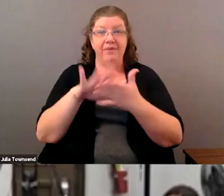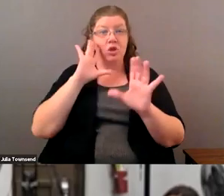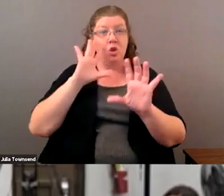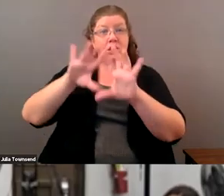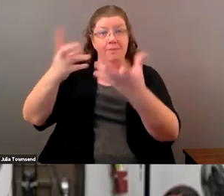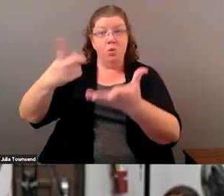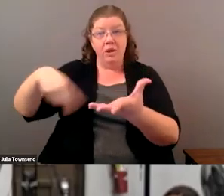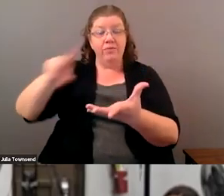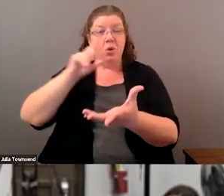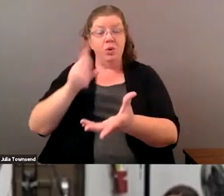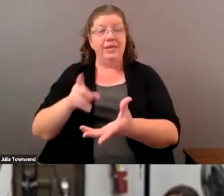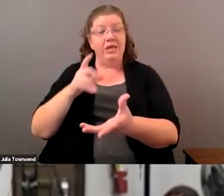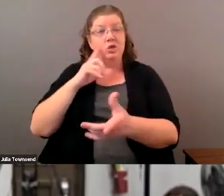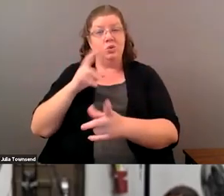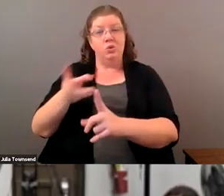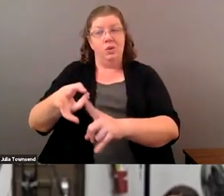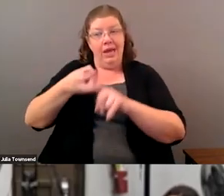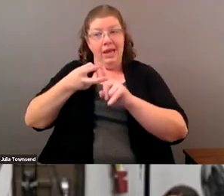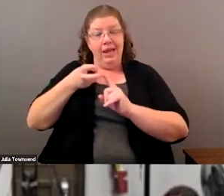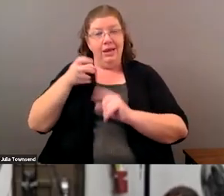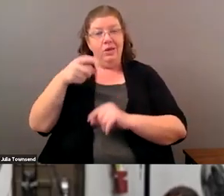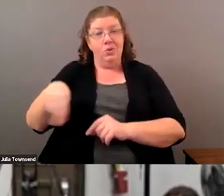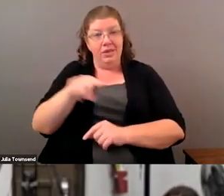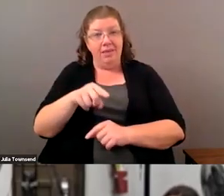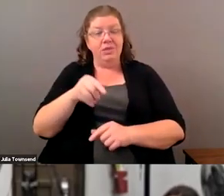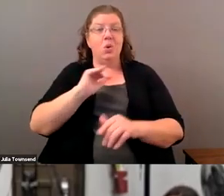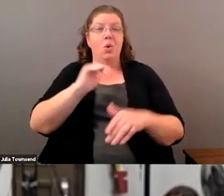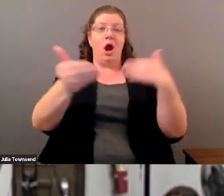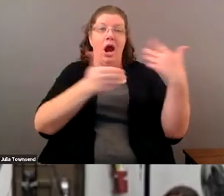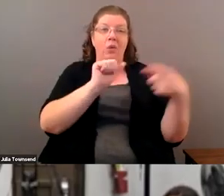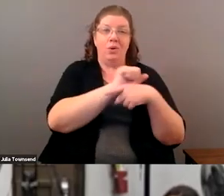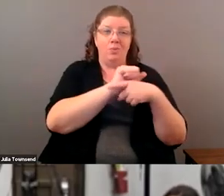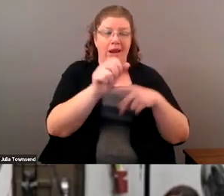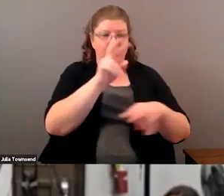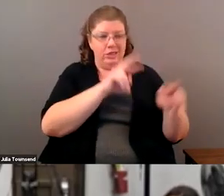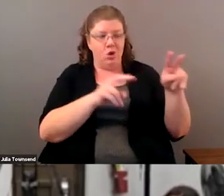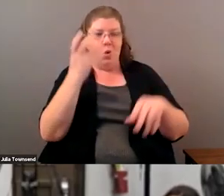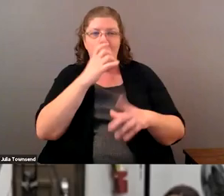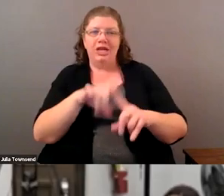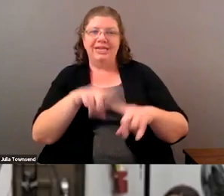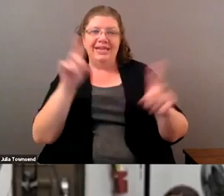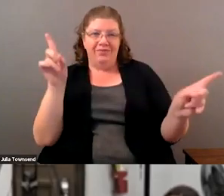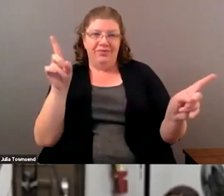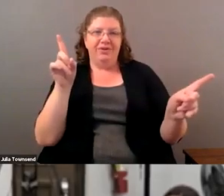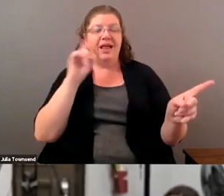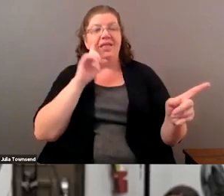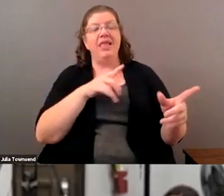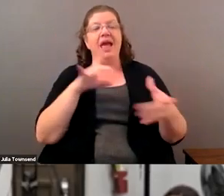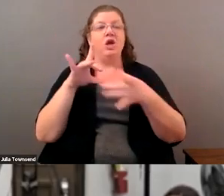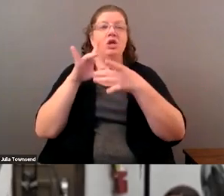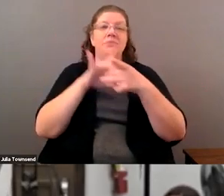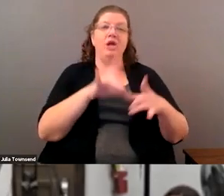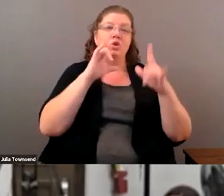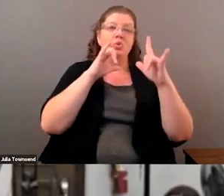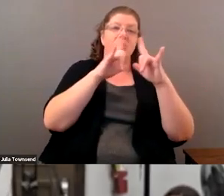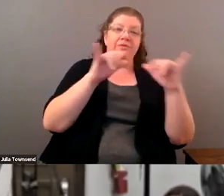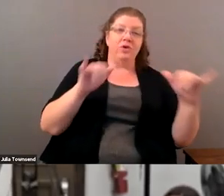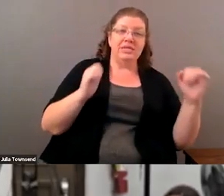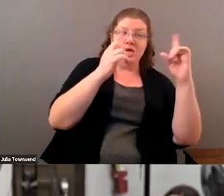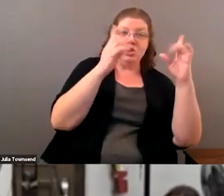tener para educadores bilingües auxiliares docentes y creemos que hay ahí el impulso y queremos